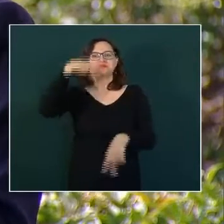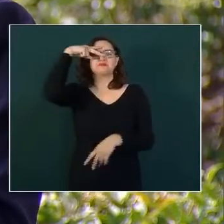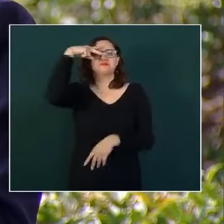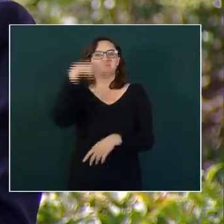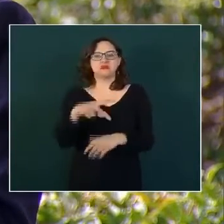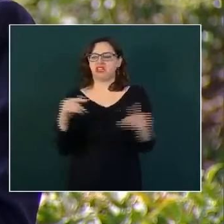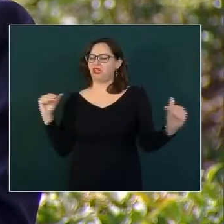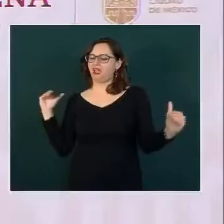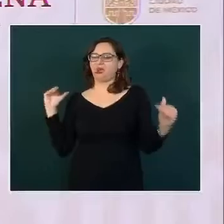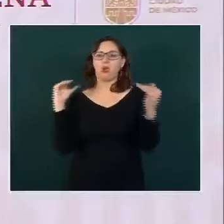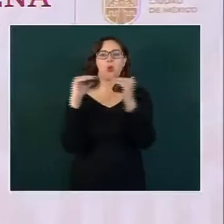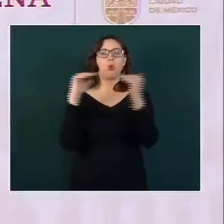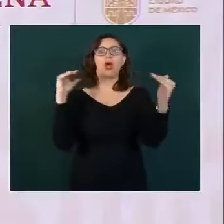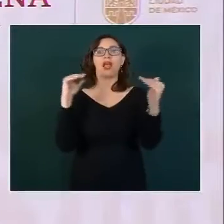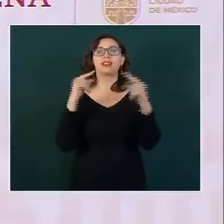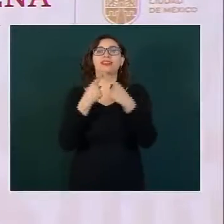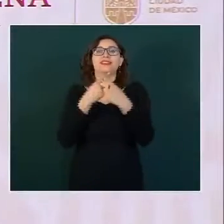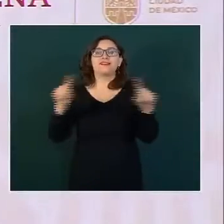uniformado.